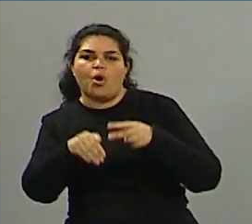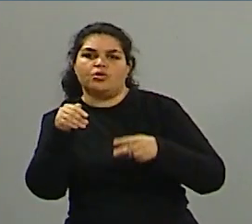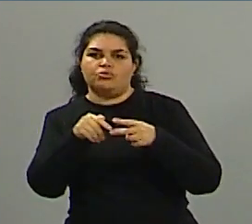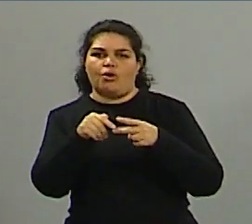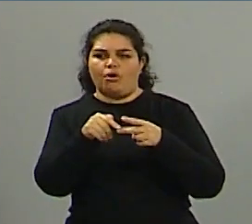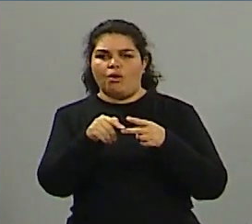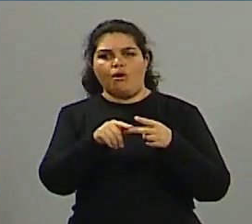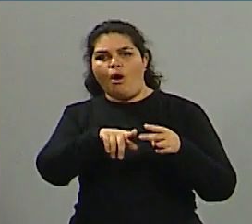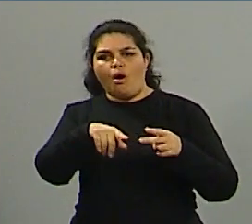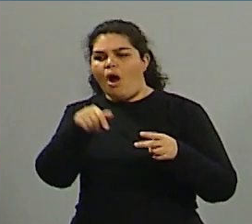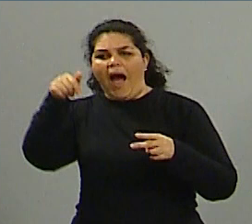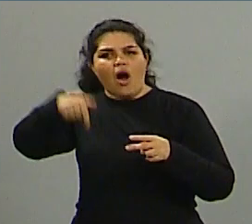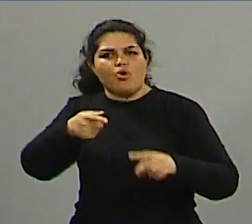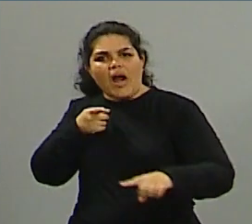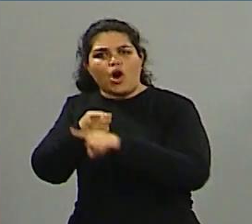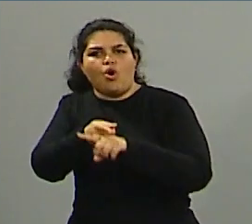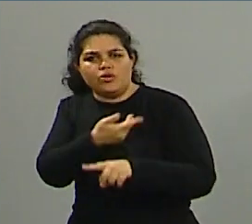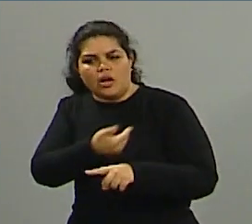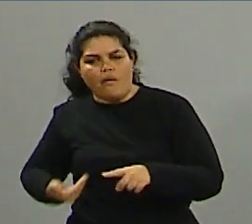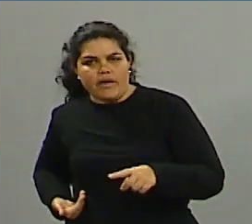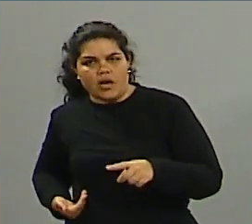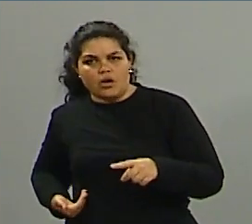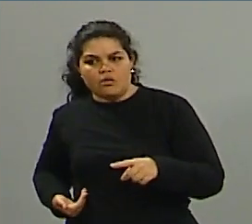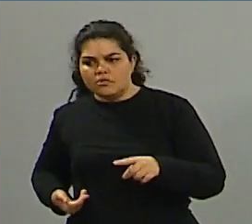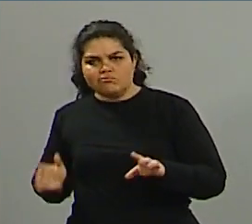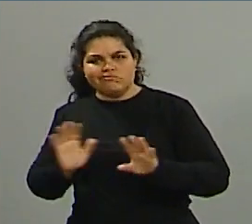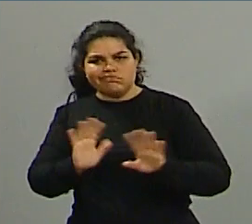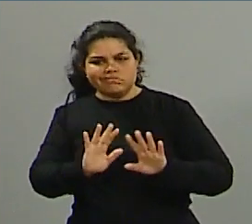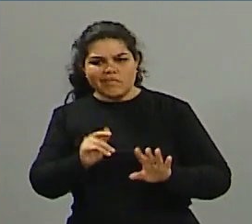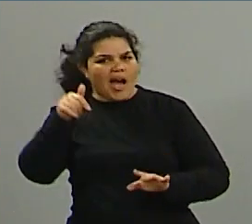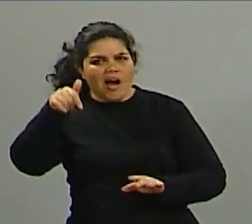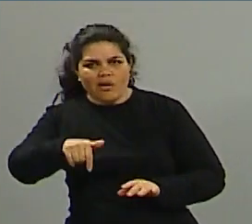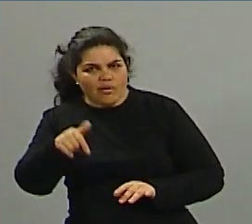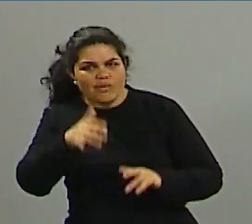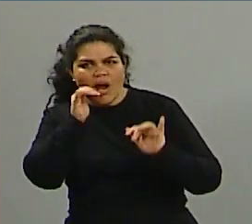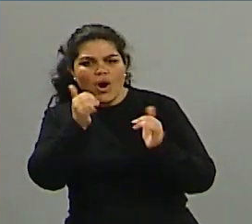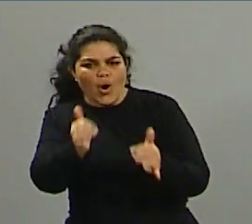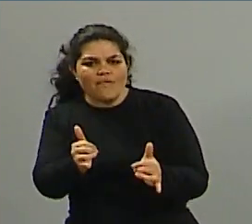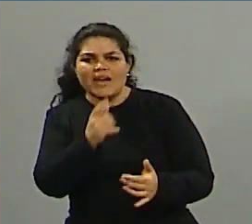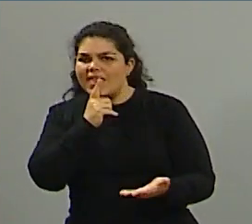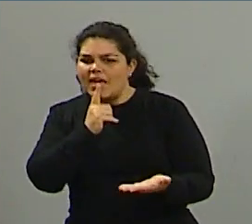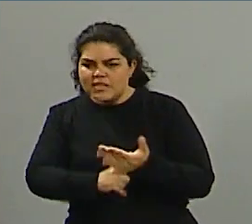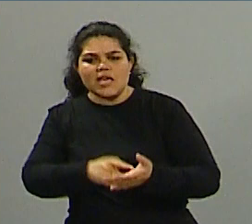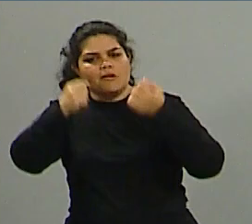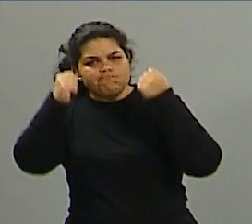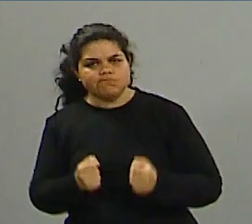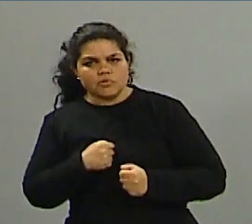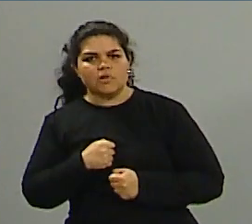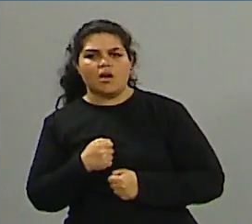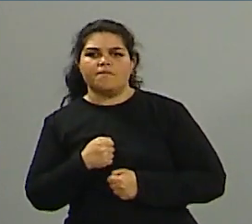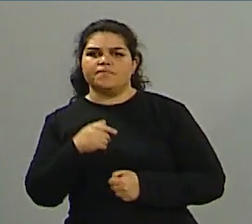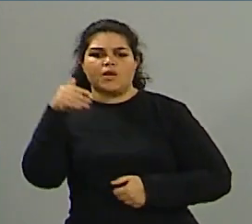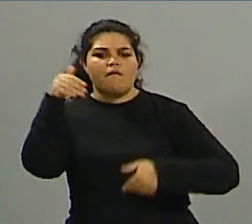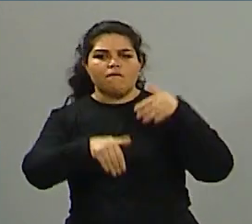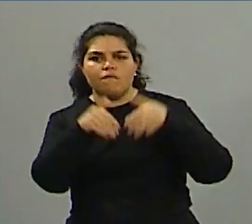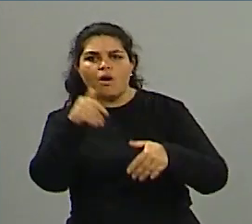Me parece que hay que hacer hincapié en eso porque han decidido ir a votar. Han hablado del tema con sus pares. Y eso también es